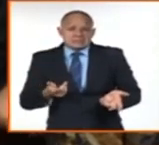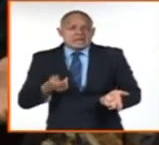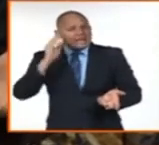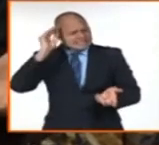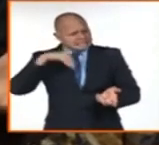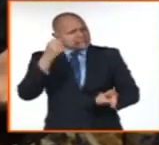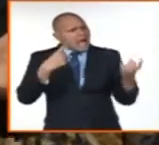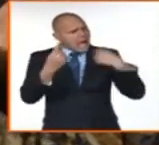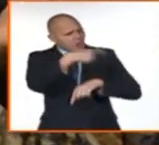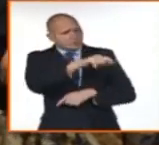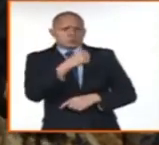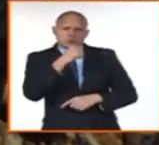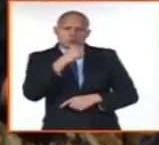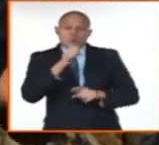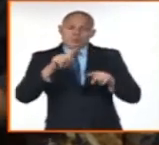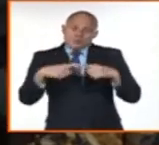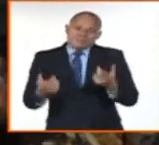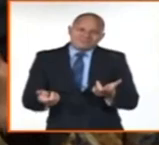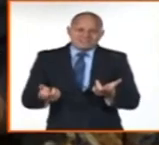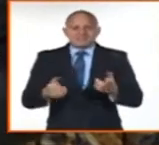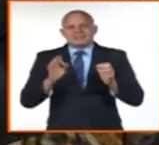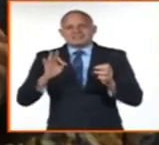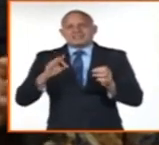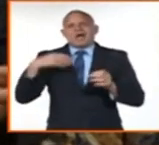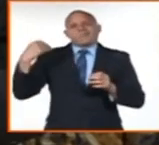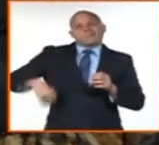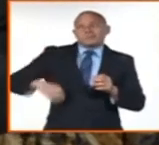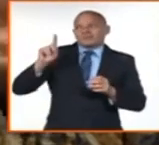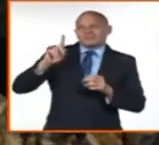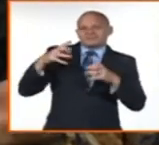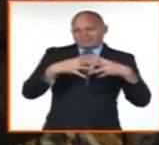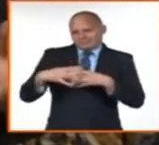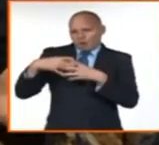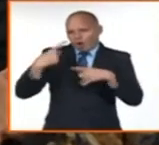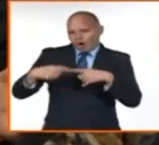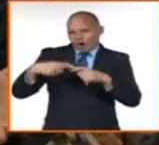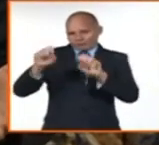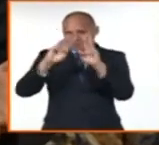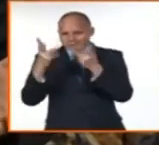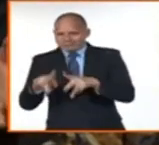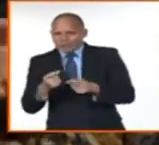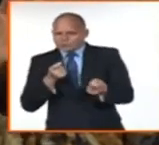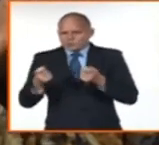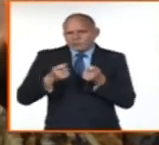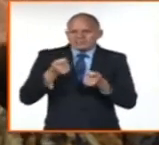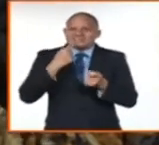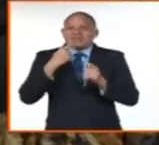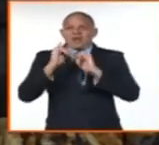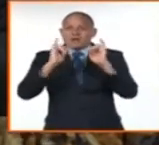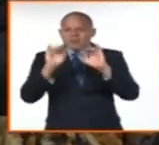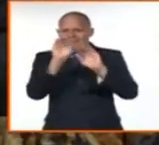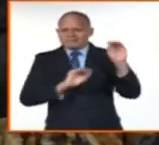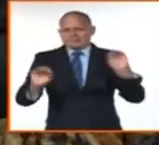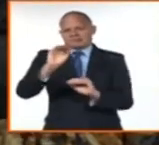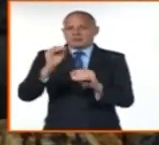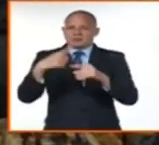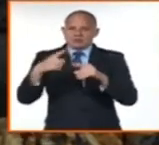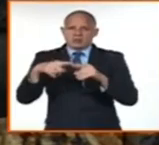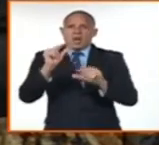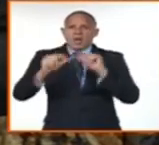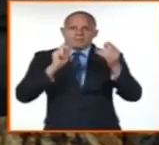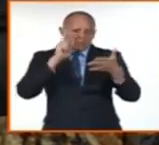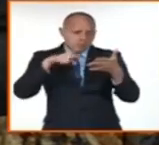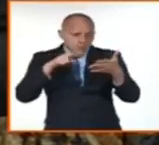se manipula tanto y ningún proceso de estos que ocurren de esta manera tiene toda